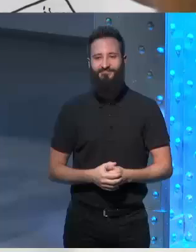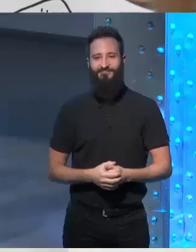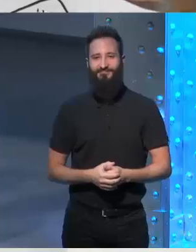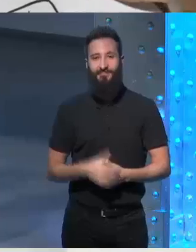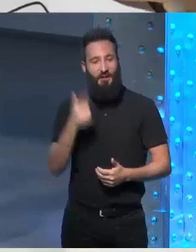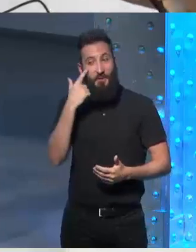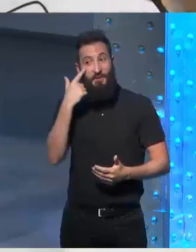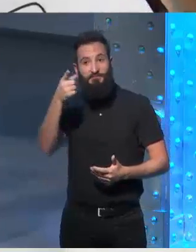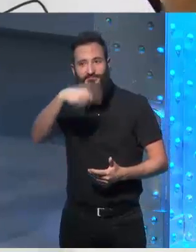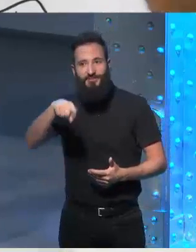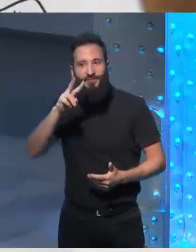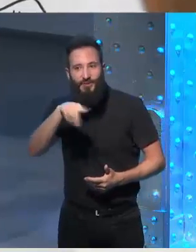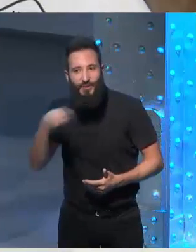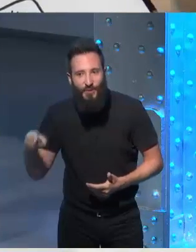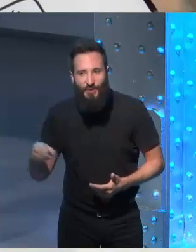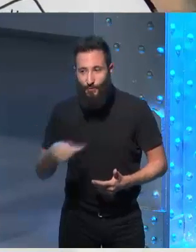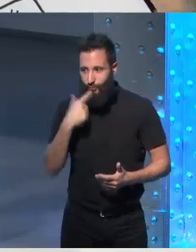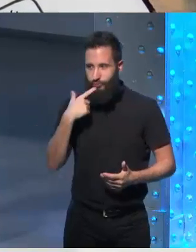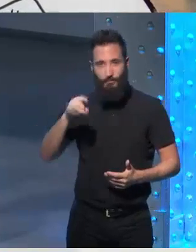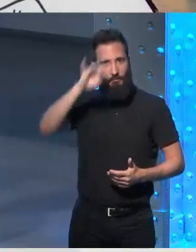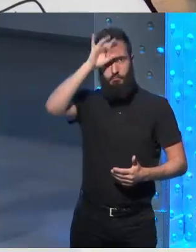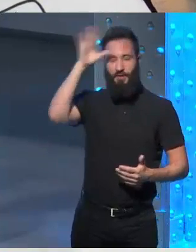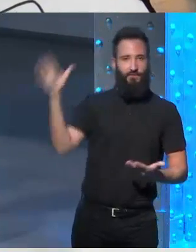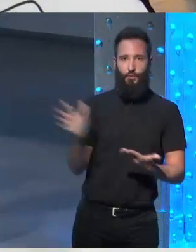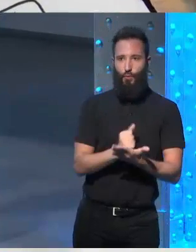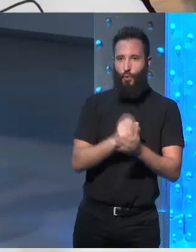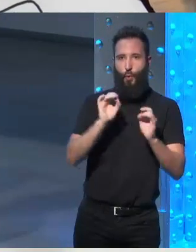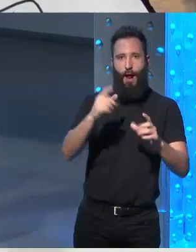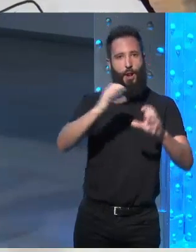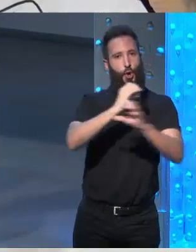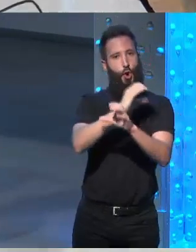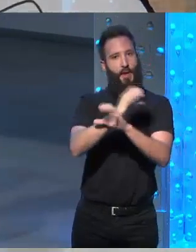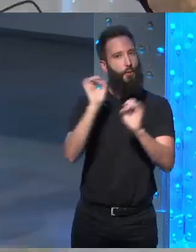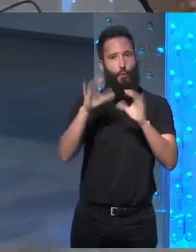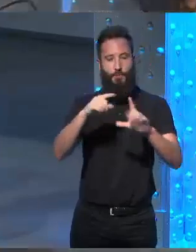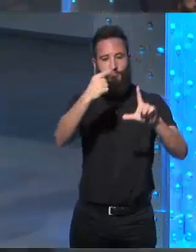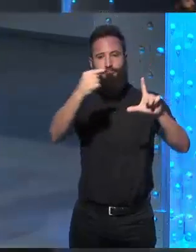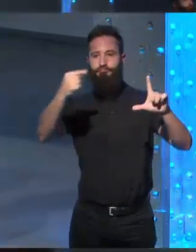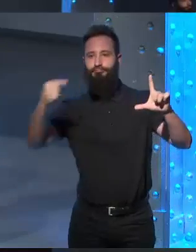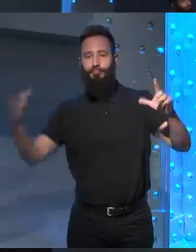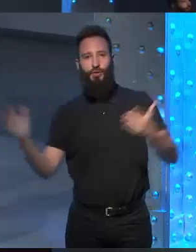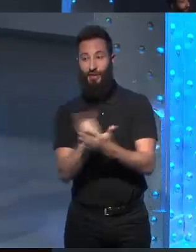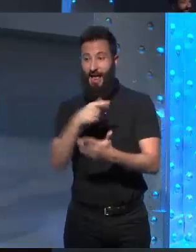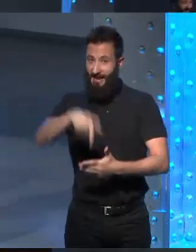os habéis quedado, Como un TVO, pero vamos, con todas las viñetas. Aquí había también posibilidades de colaboración,